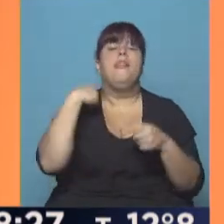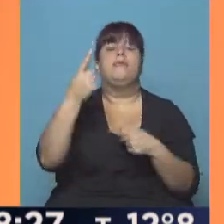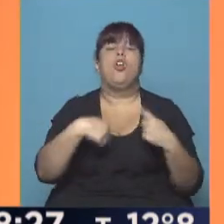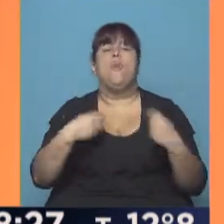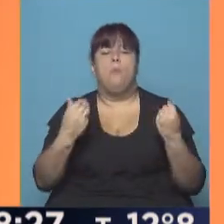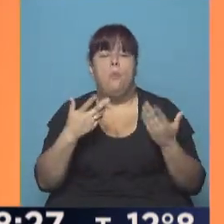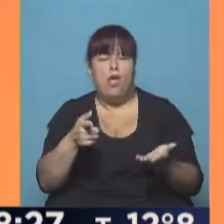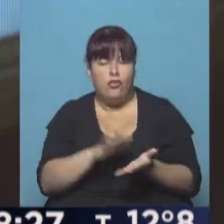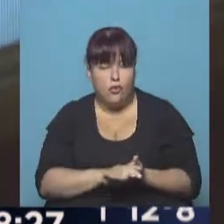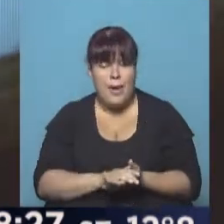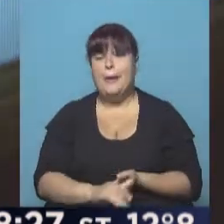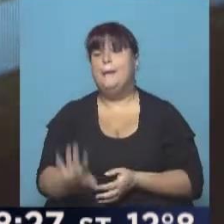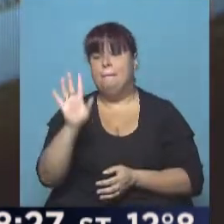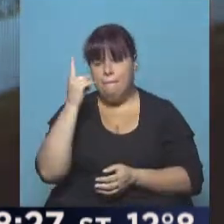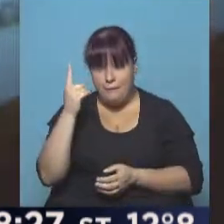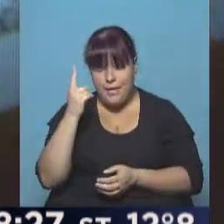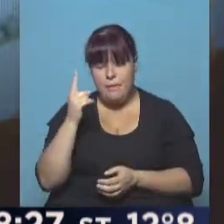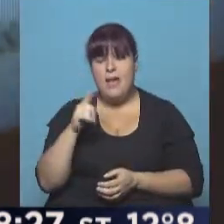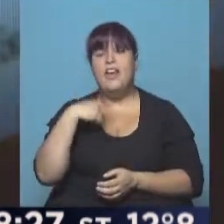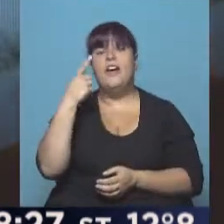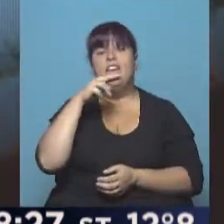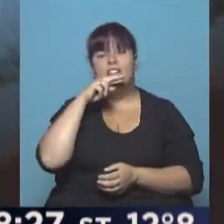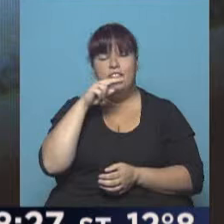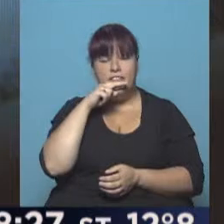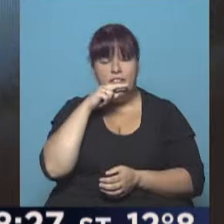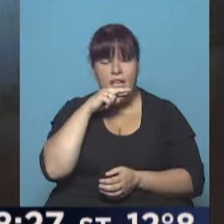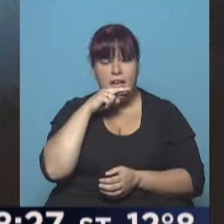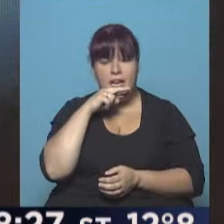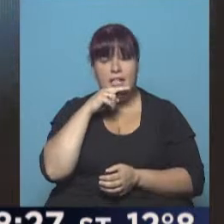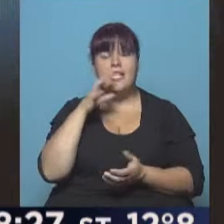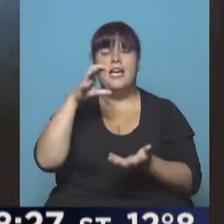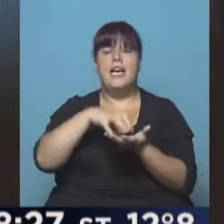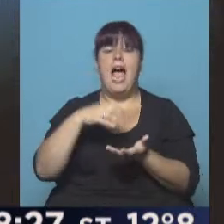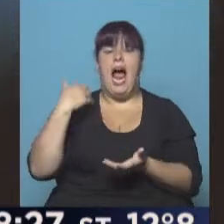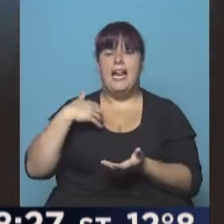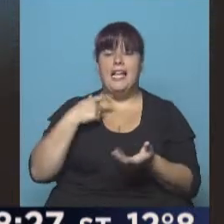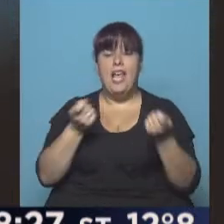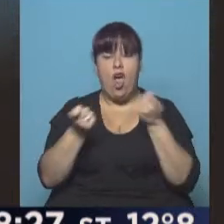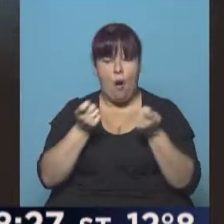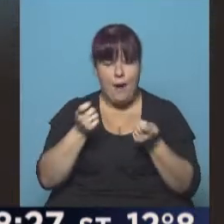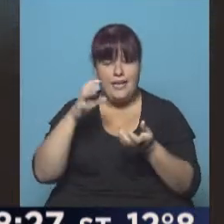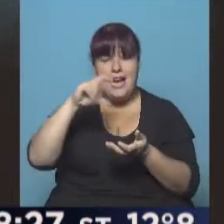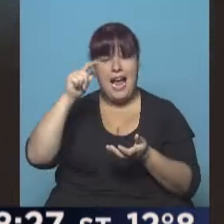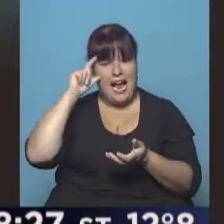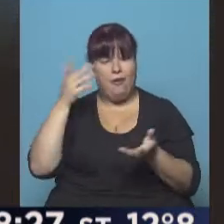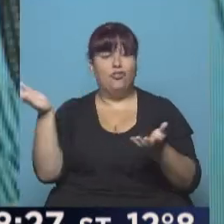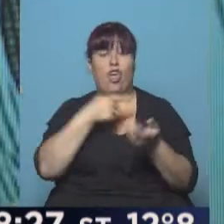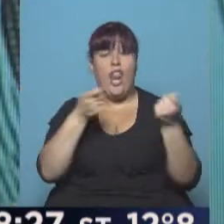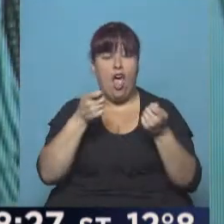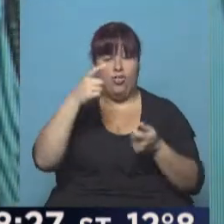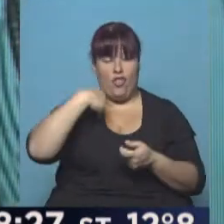haber sobre ese tema? Bueno, primero hay que decir que el viernes justamente la Cámara Argentina de Comercio, que representa a todos los comercios del